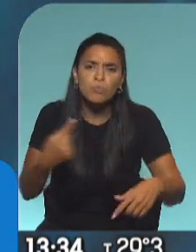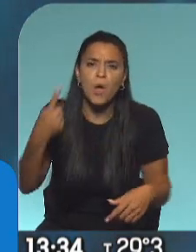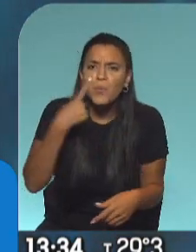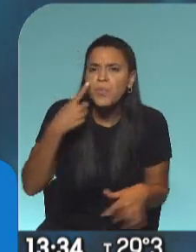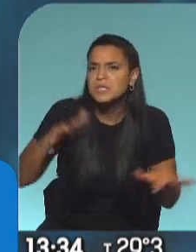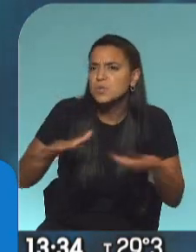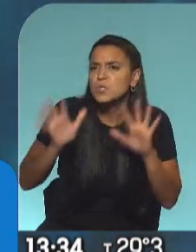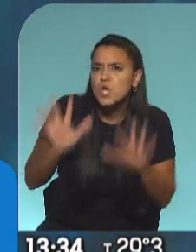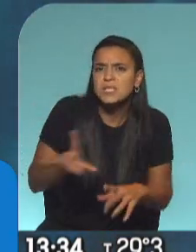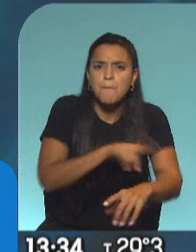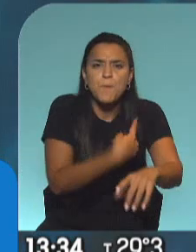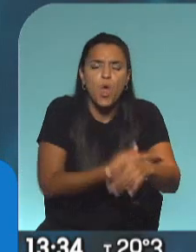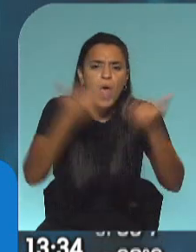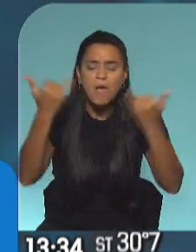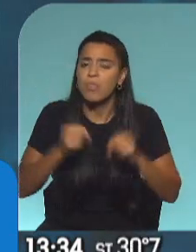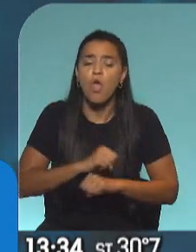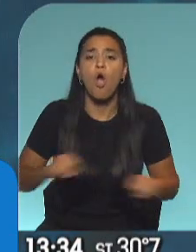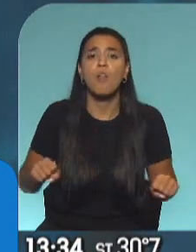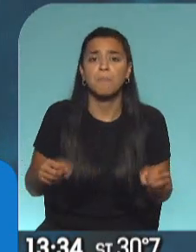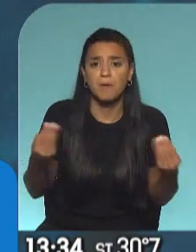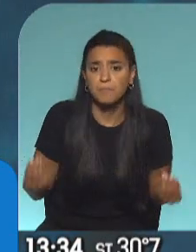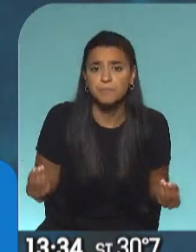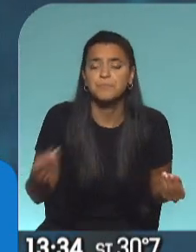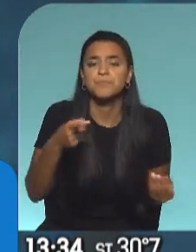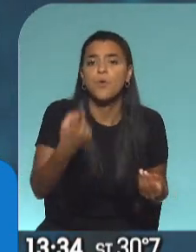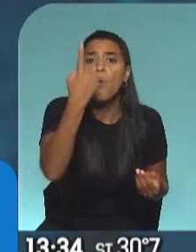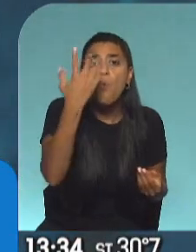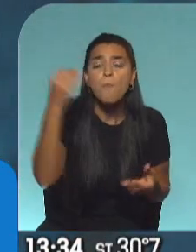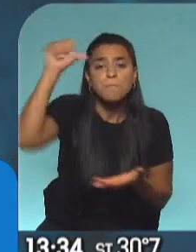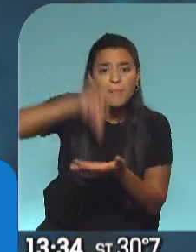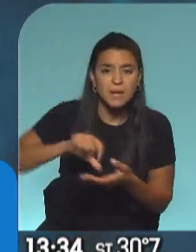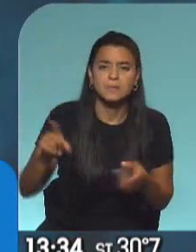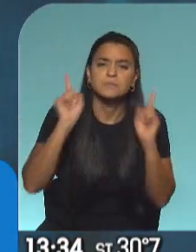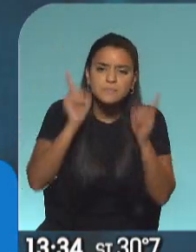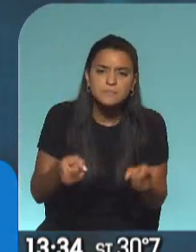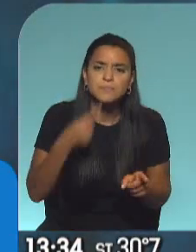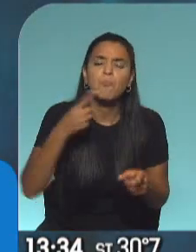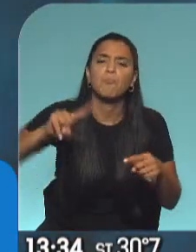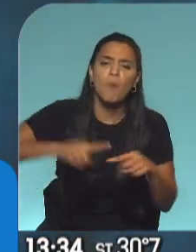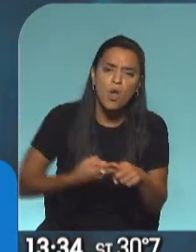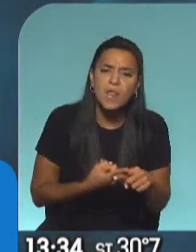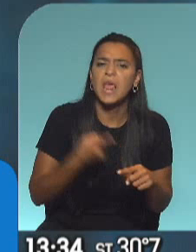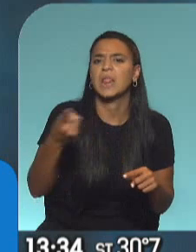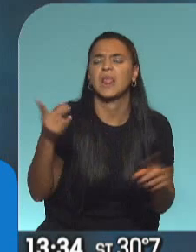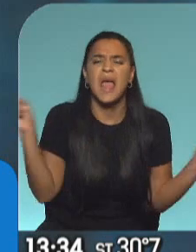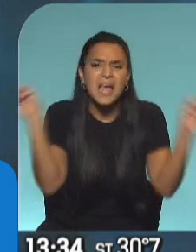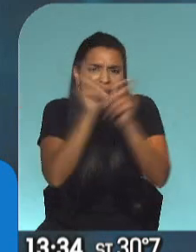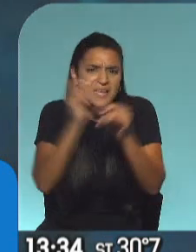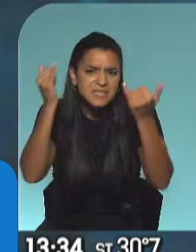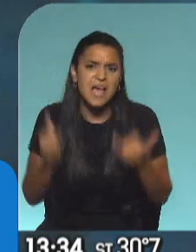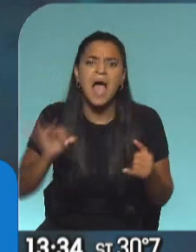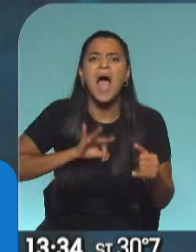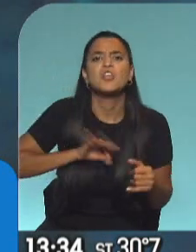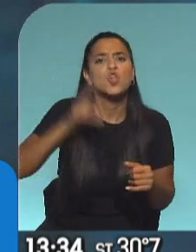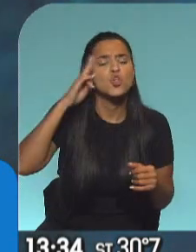esa situación de poder, encontrarse de repente que es un único país, además con la política de shock y la crisis que fue en los años